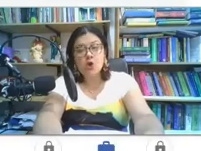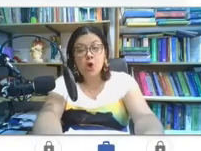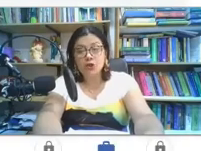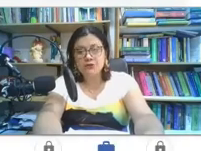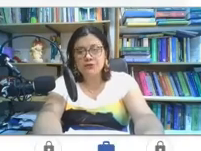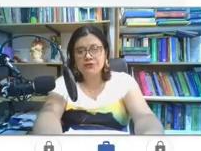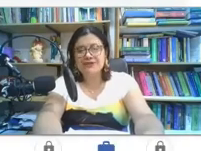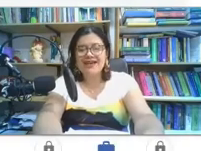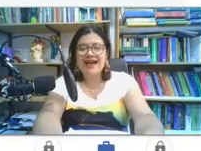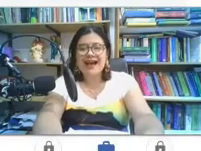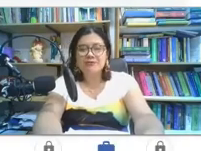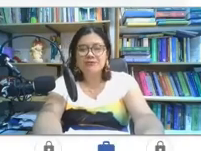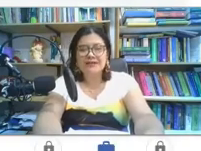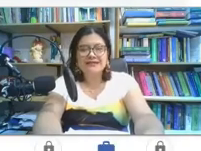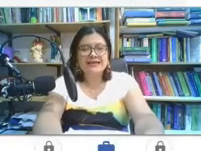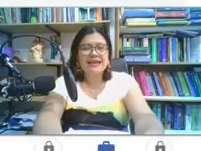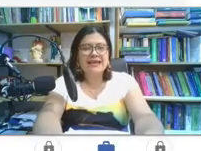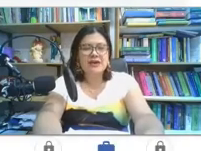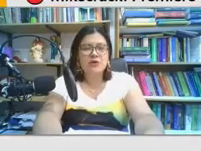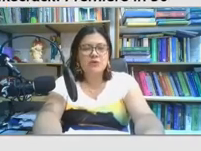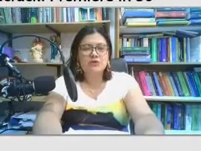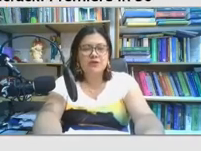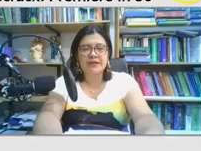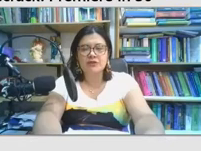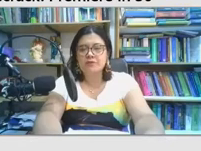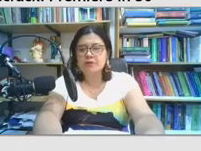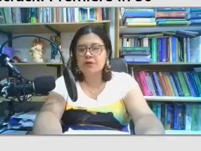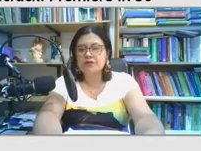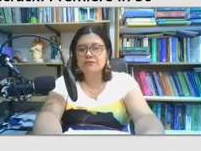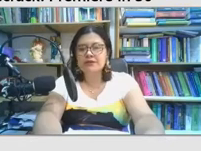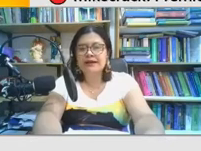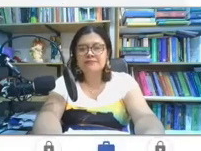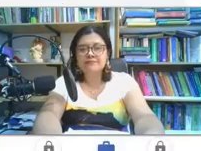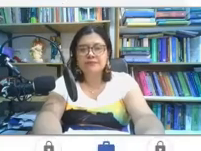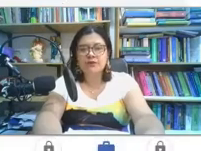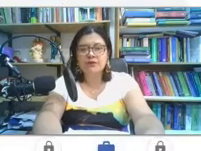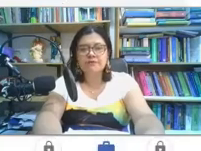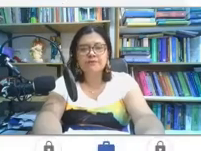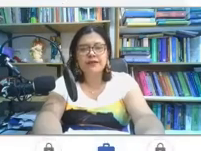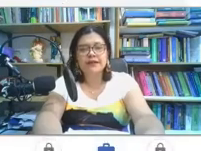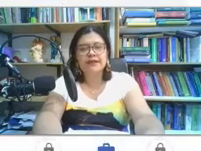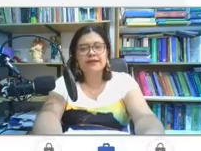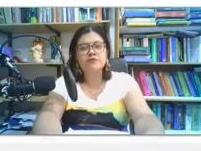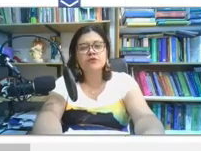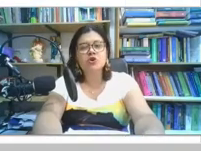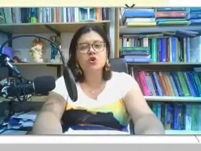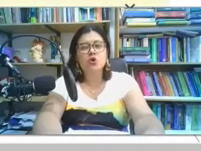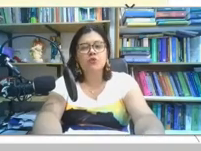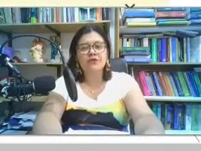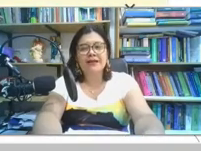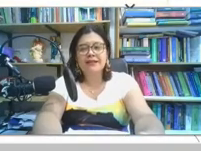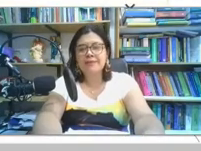con nosotros a postularse en concursos de mérito cuando estamos acá perdón en la calle damos